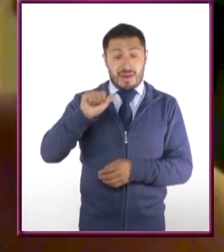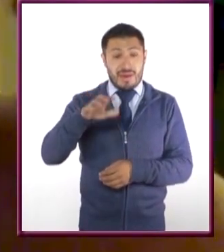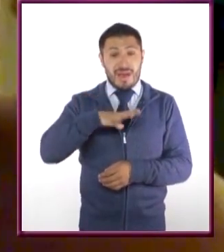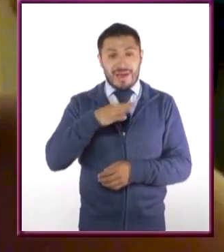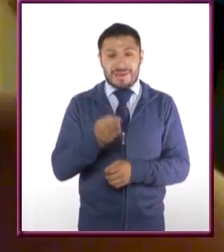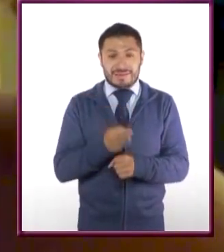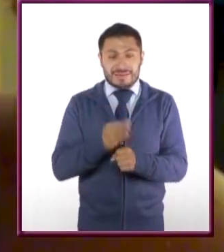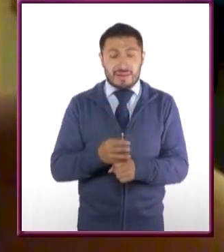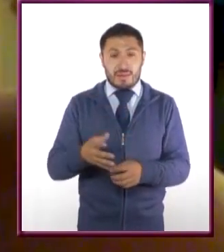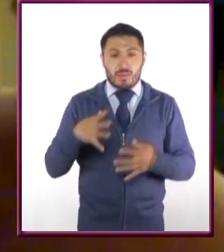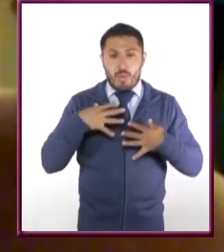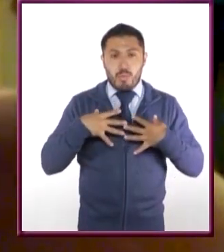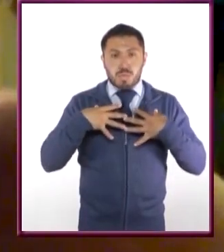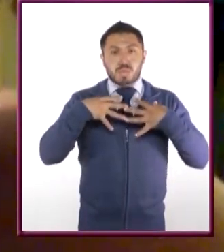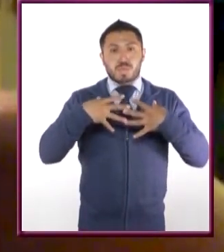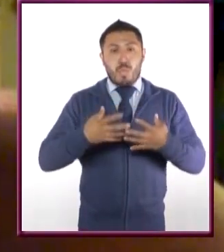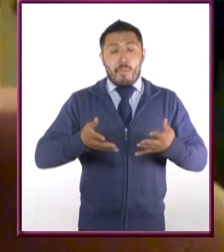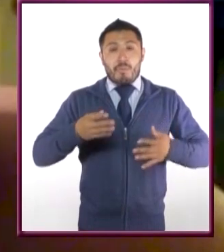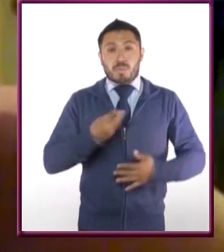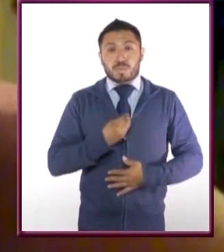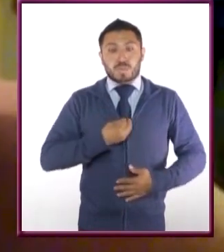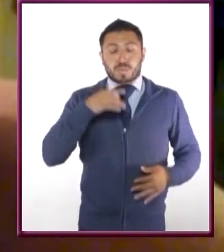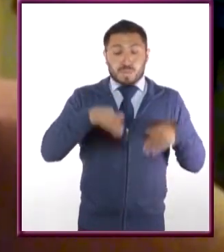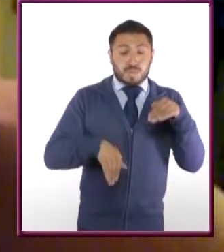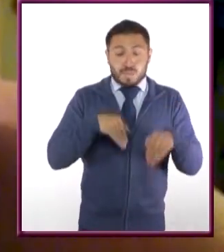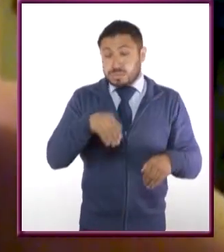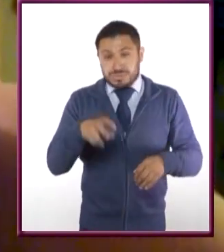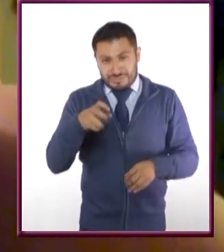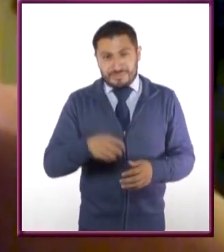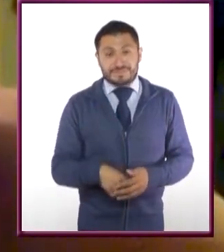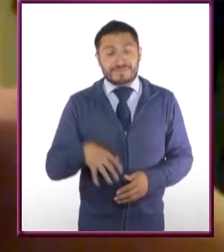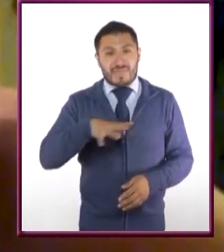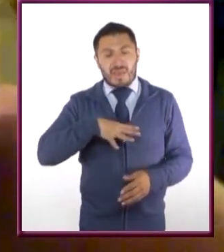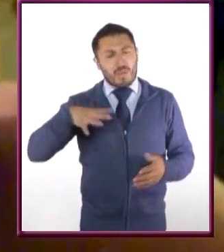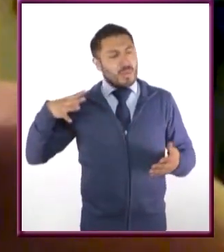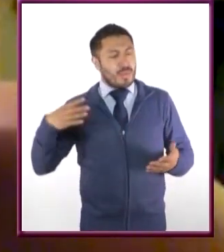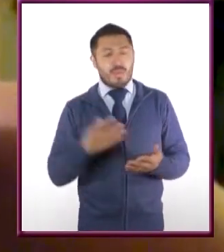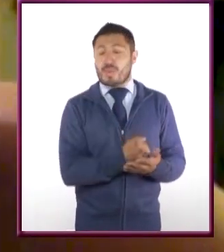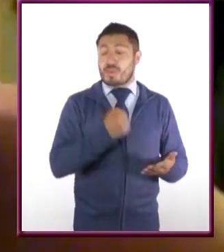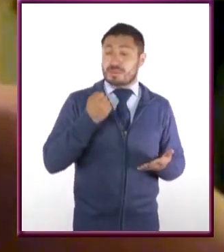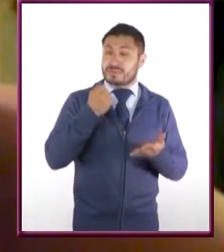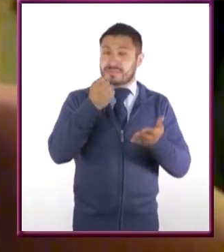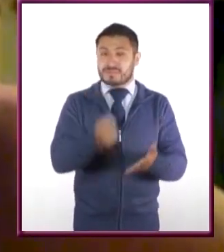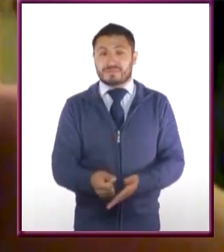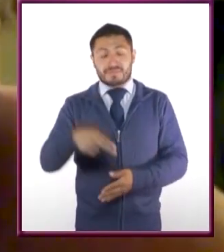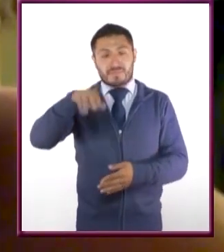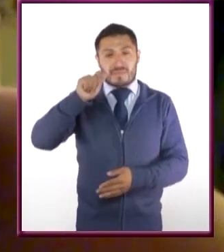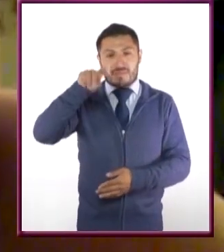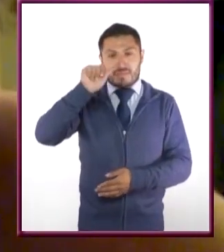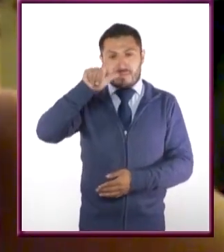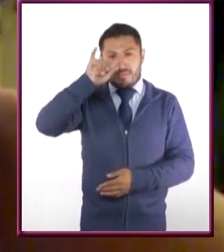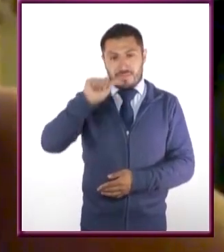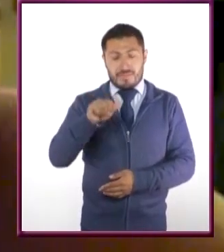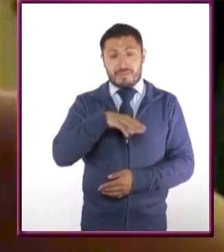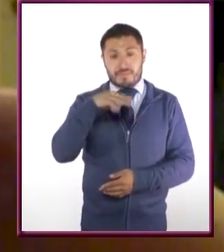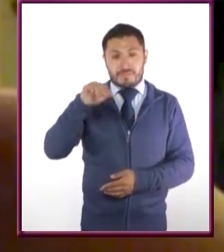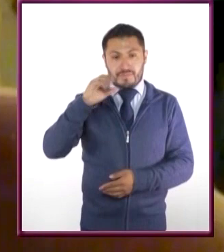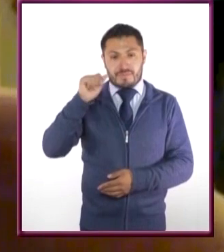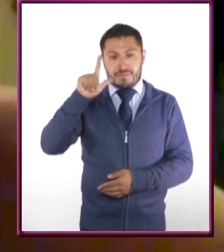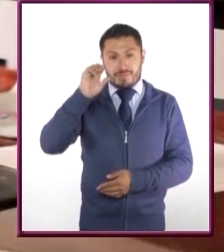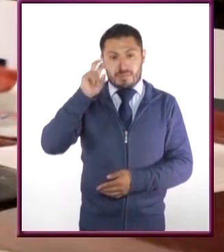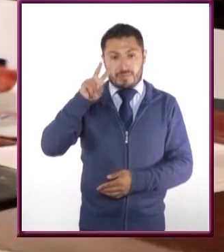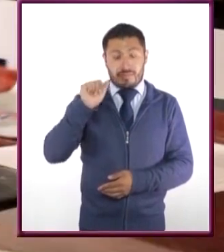a pulmón, y ahí tenemos un récord que estableció Natalia Makalova de